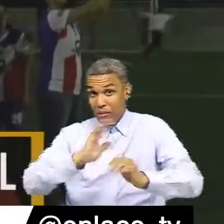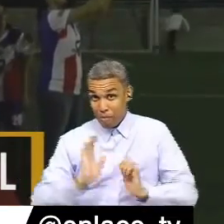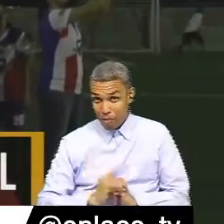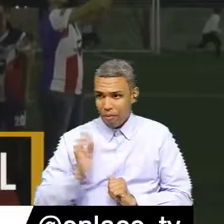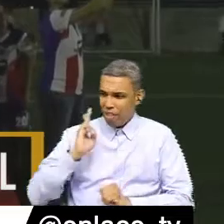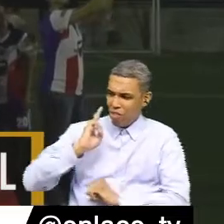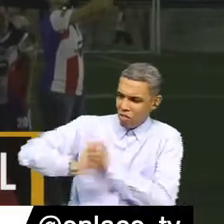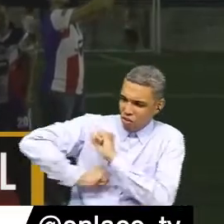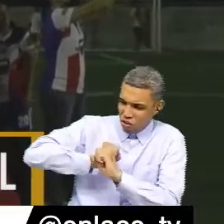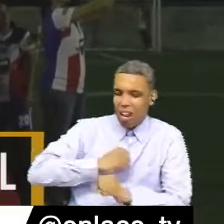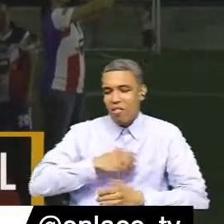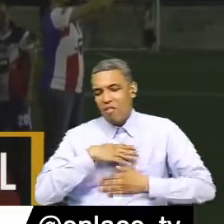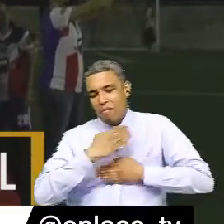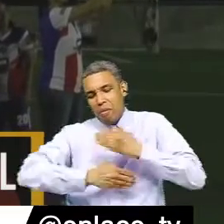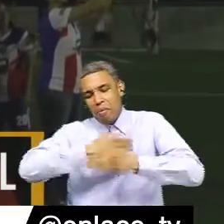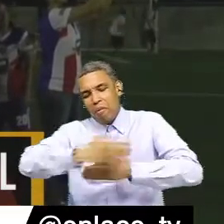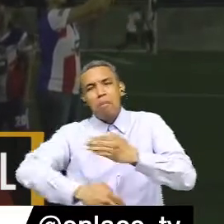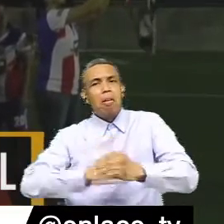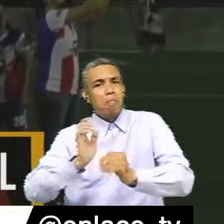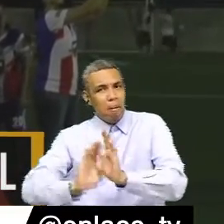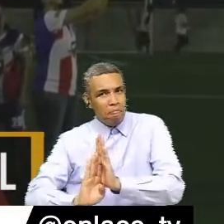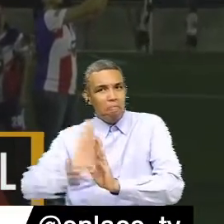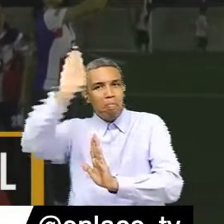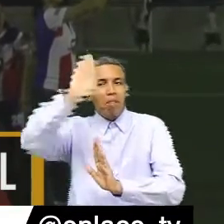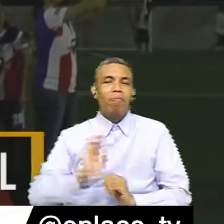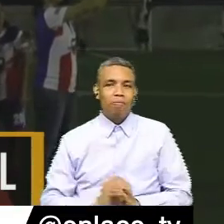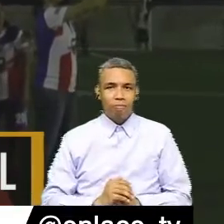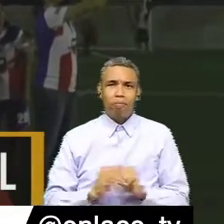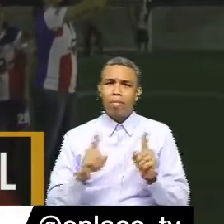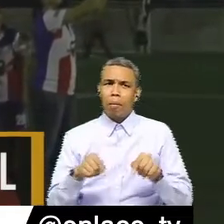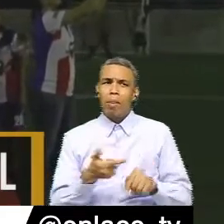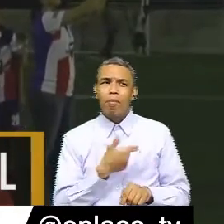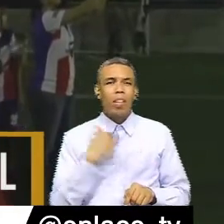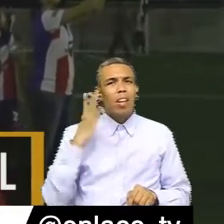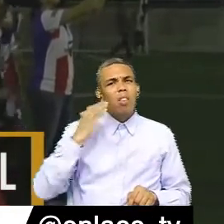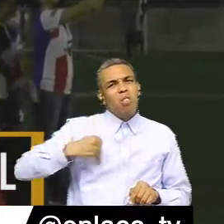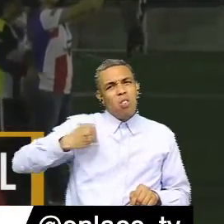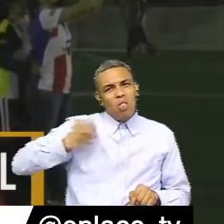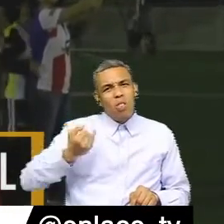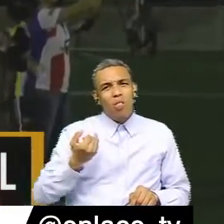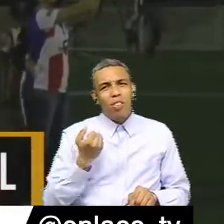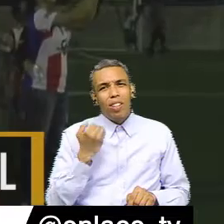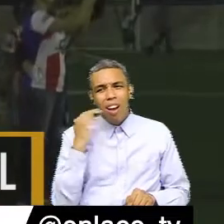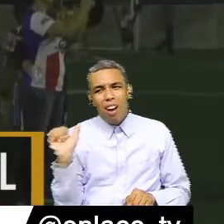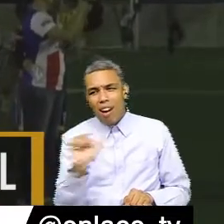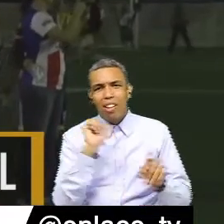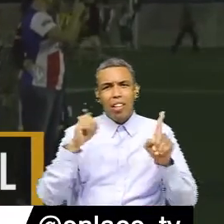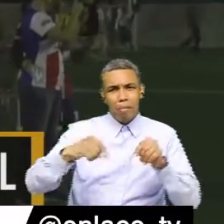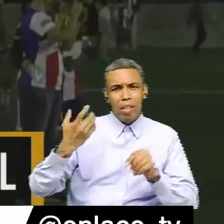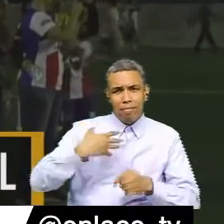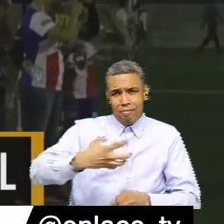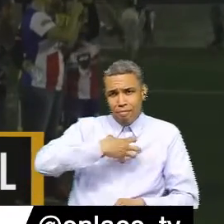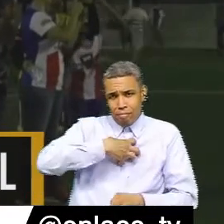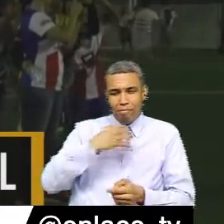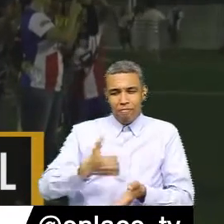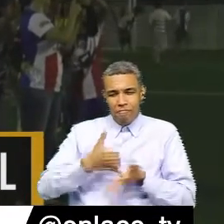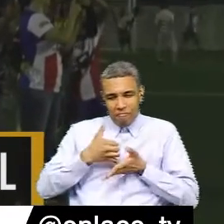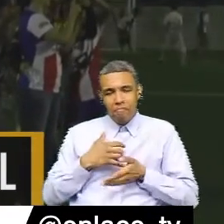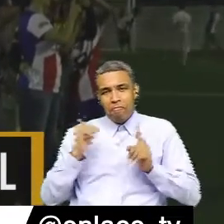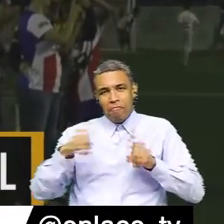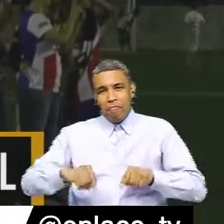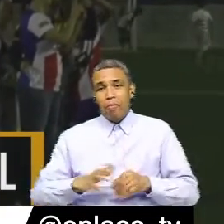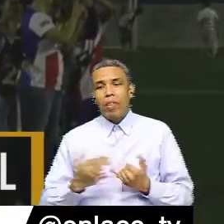de igual manera también se ganan entre en la rama juvenil entonces es muy contento feliz y ya obviamente retomar y afrontar lo que